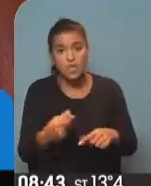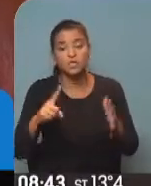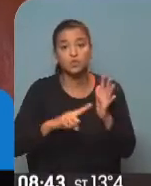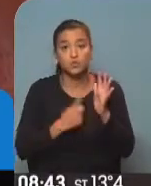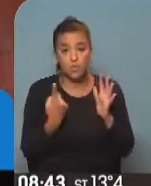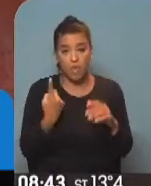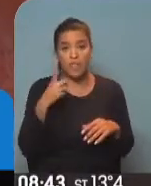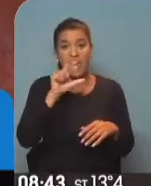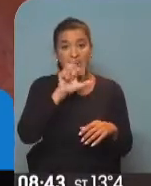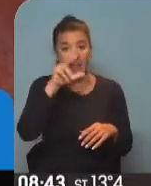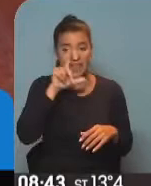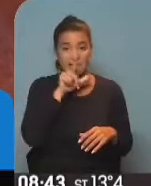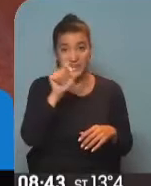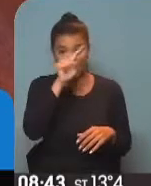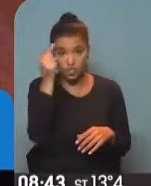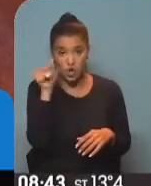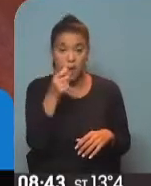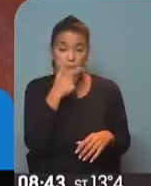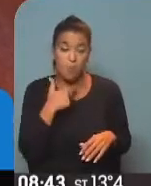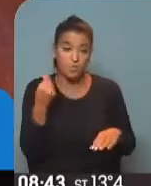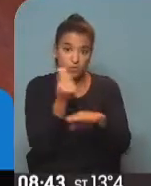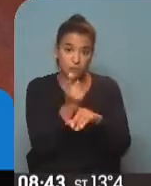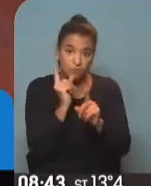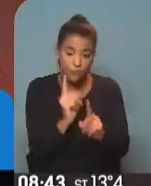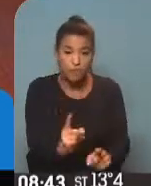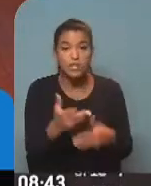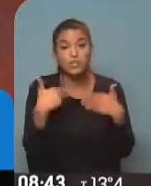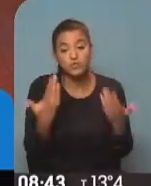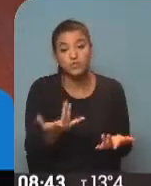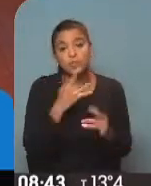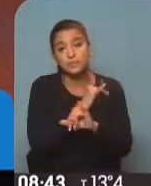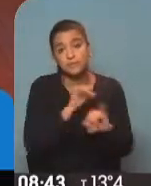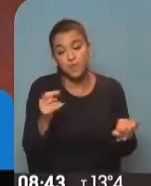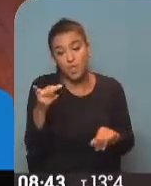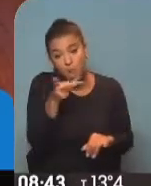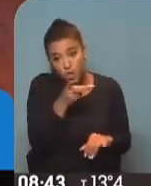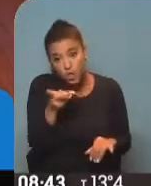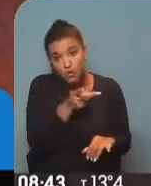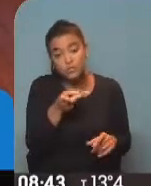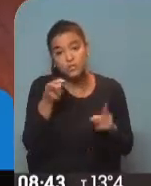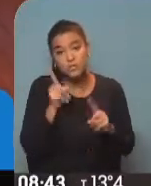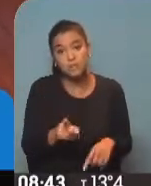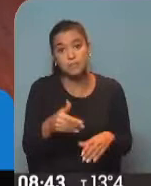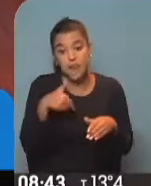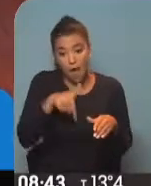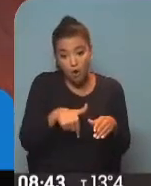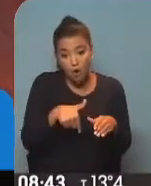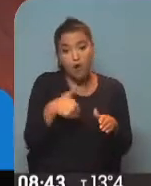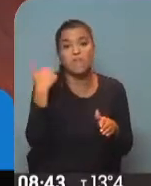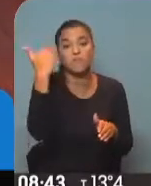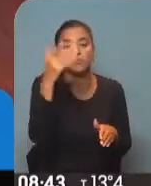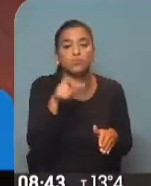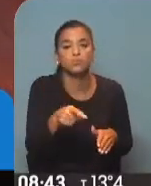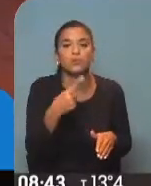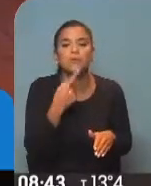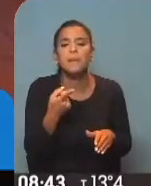gracia y a nivel nacional de mauricio así que seguramente el mensaje de ambos hable también de el mediano y largo plazo frank son los mejores